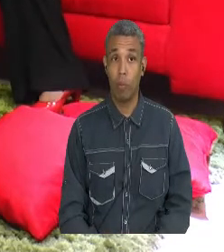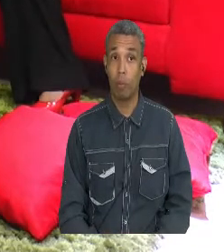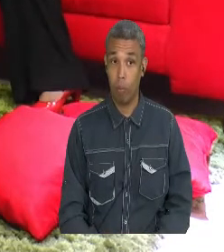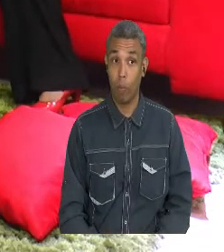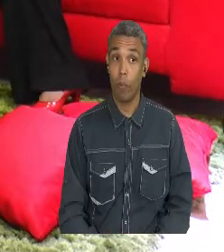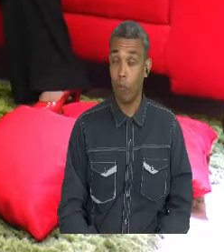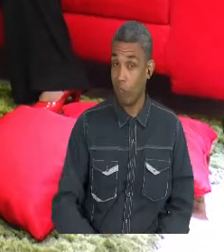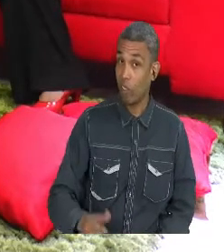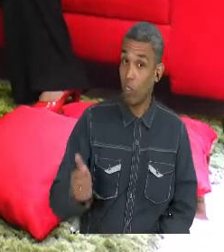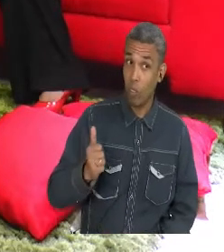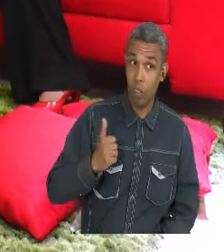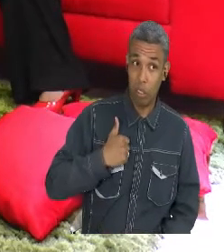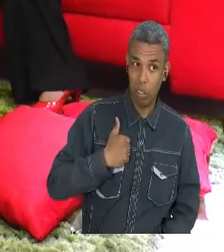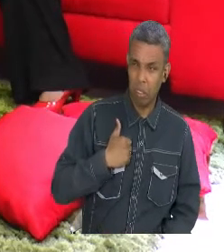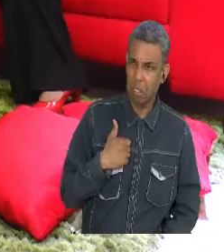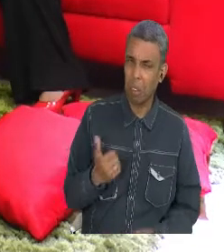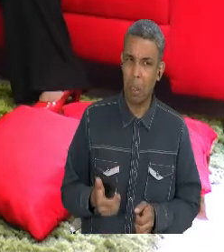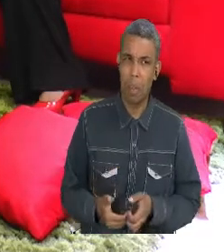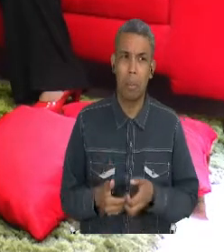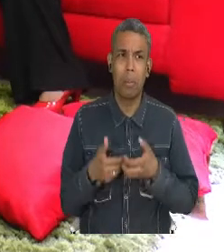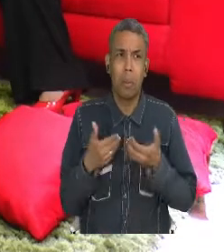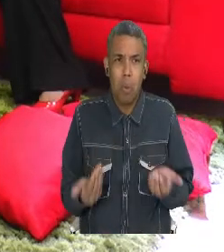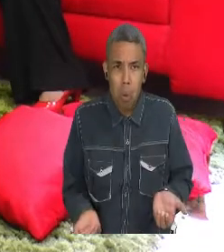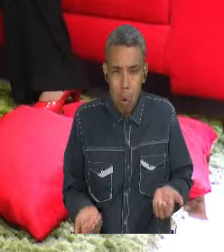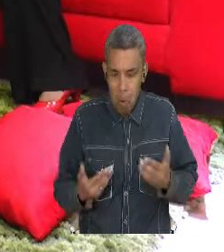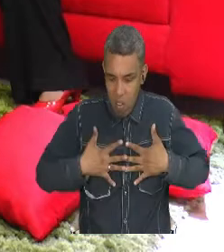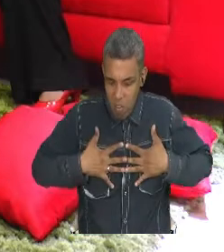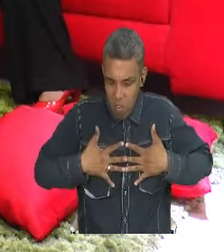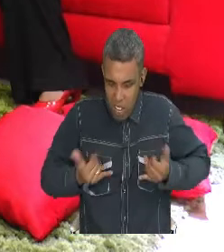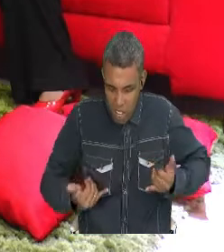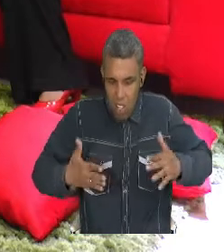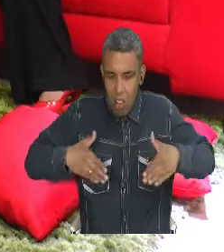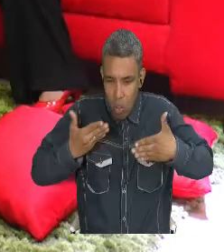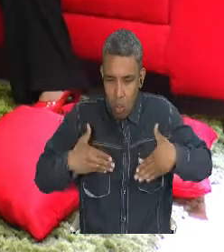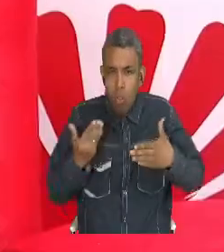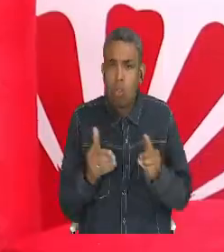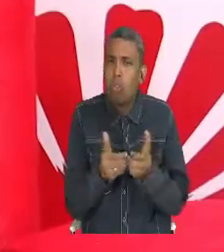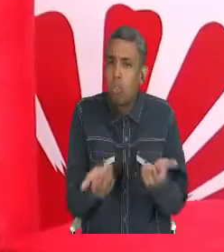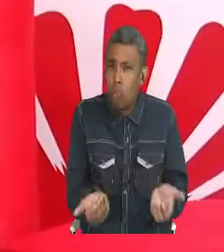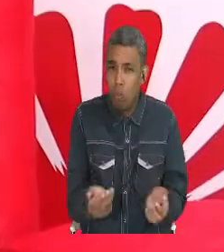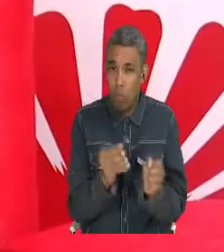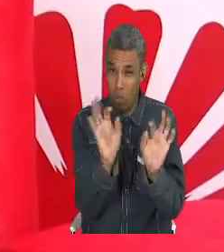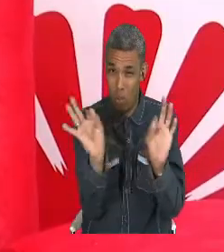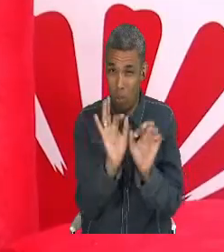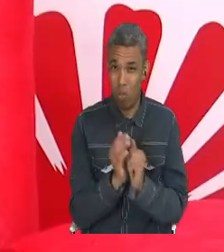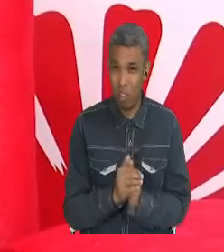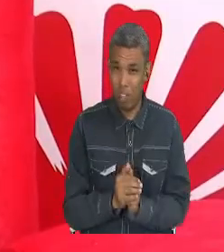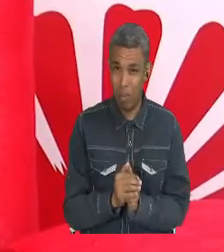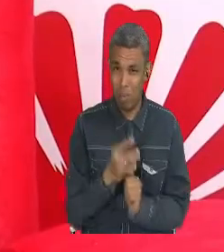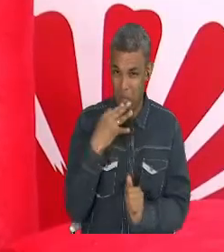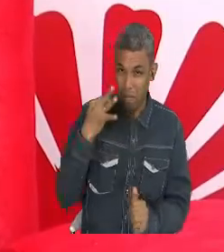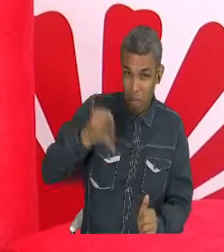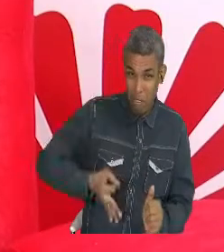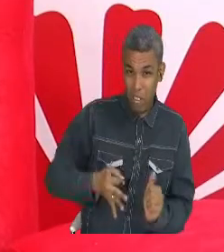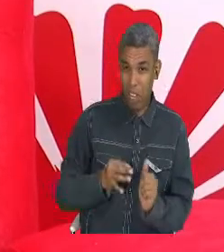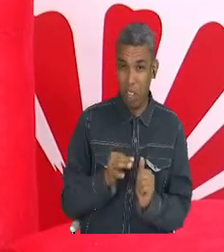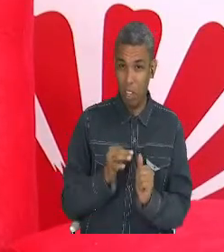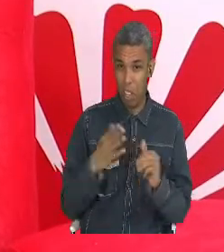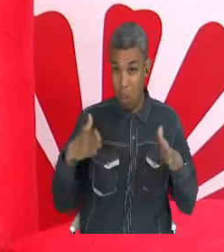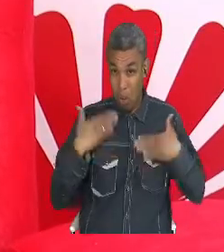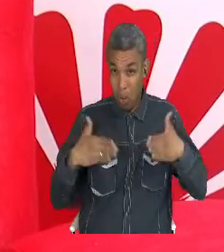está preguntando, ¿cómo puedo ser feliz? ¿Realmente la felicidad sí existe o es simplemente un estado de ánimo? Bueno, ahí ya tuvieron